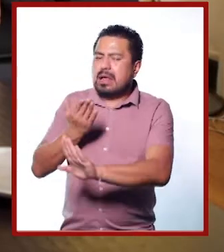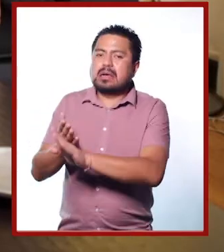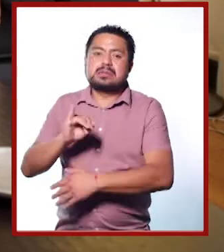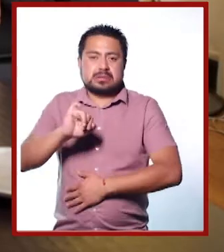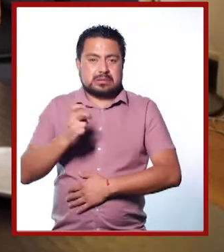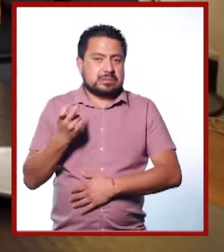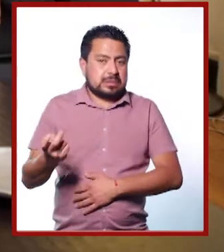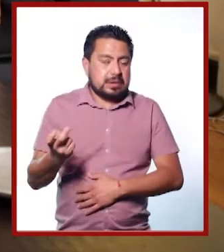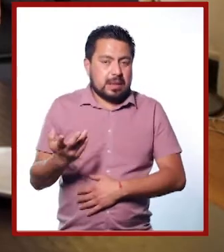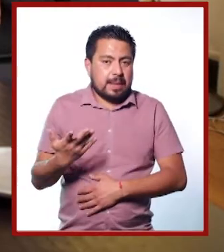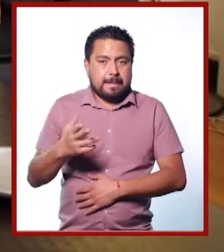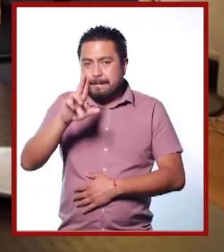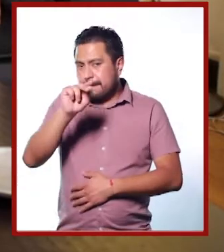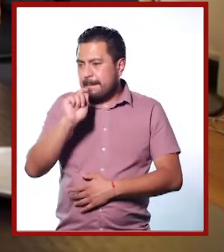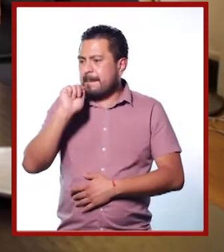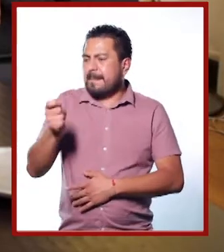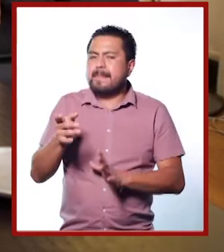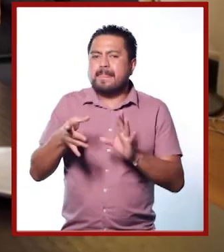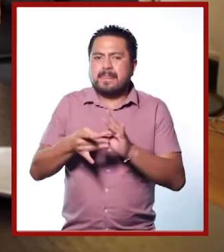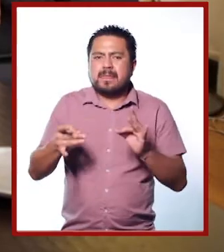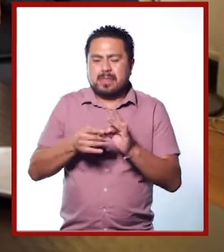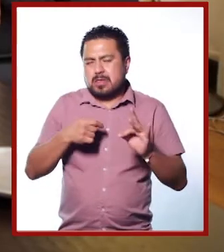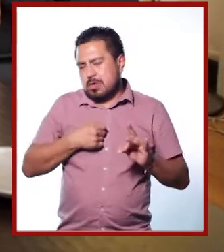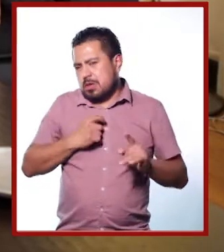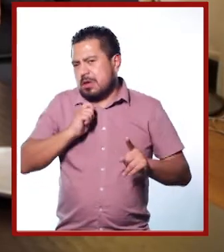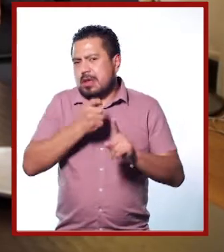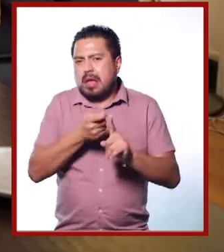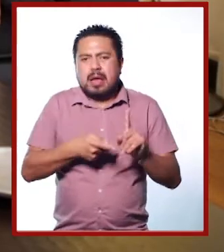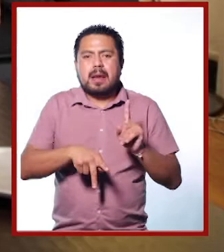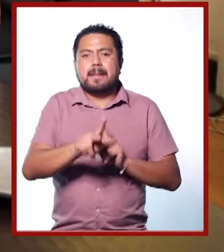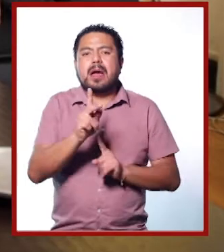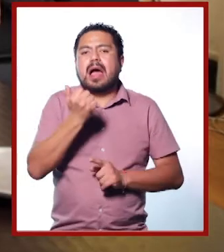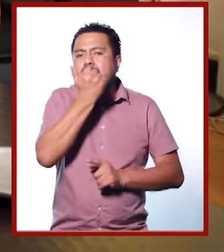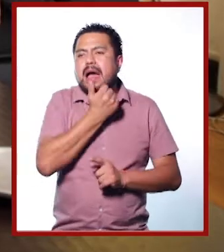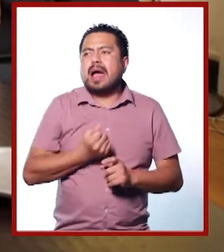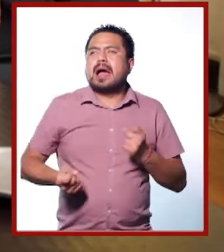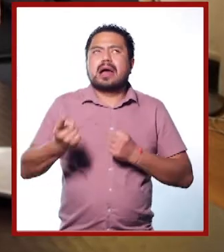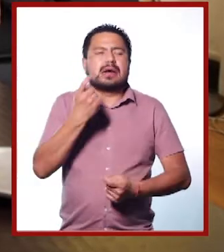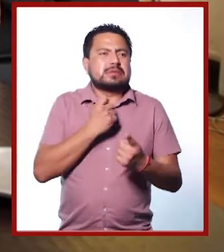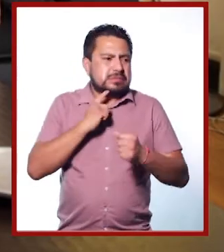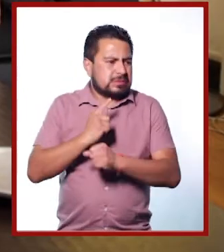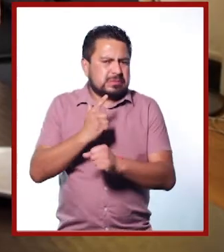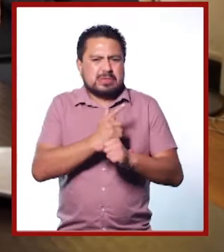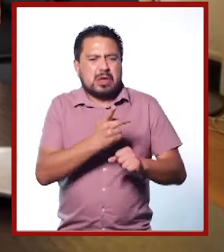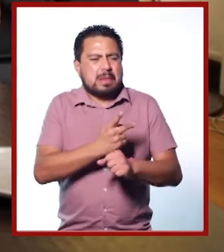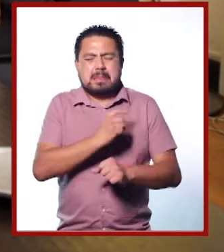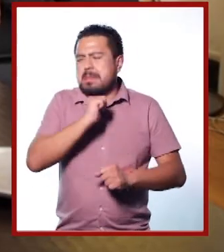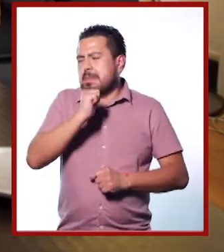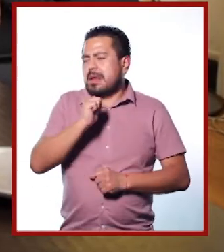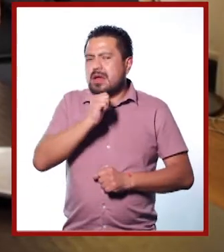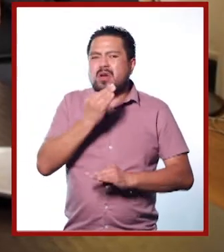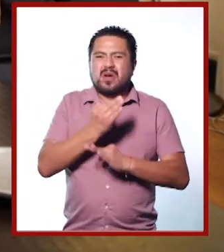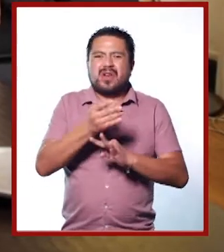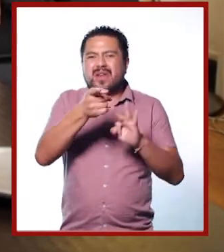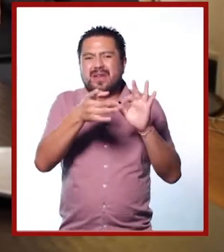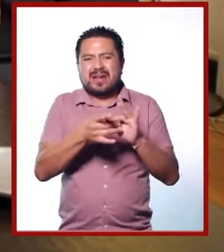violencia y sí lo es. O sea, no quiero decir que estoy justificando, pero hay alumnos que lo ven como de no pasa nada. Y justo lo que decías, ley